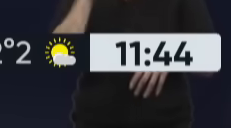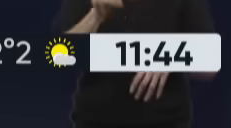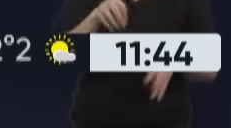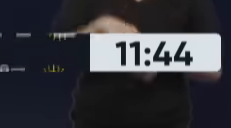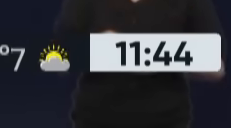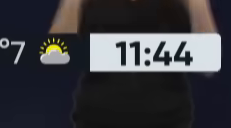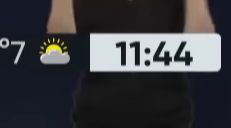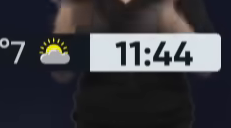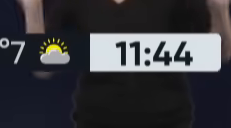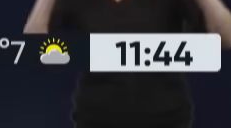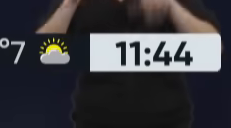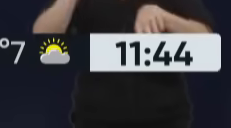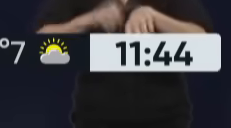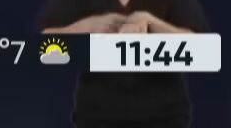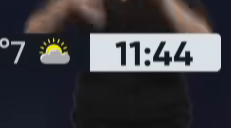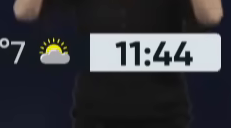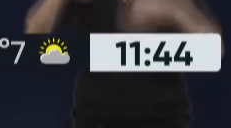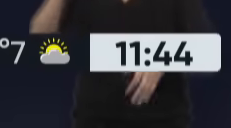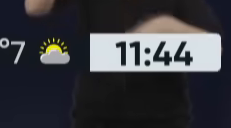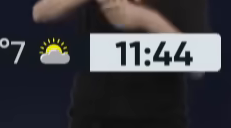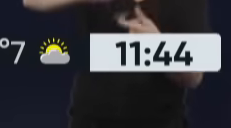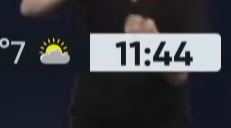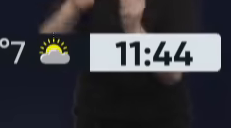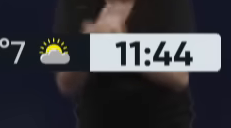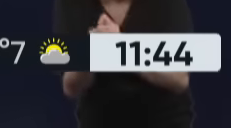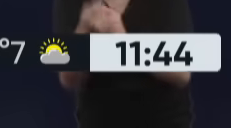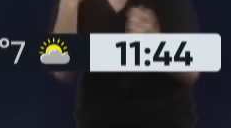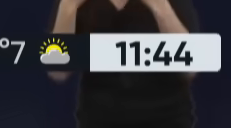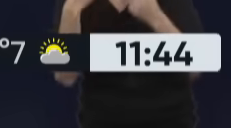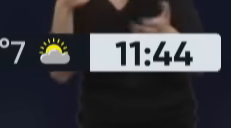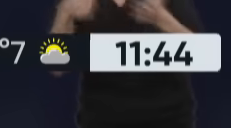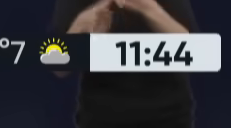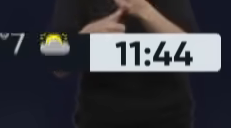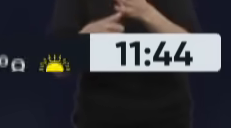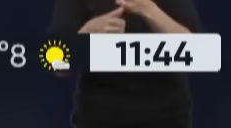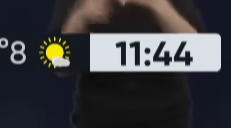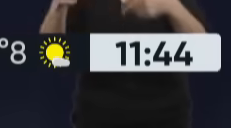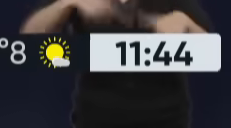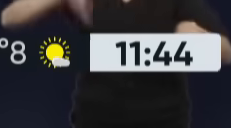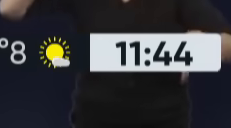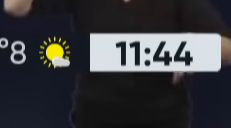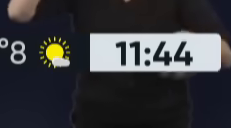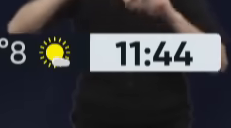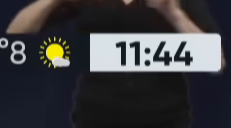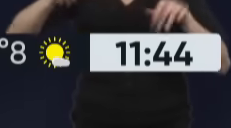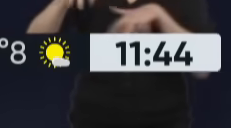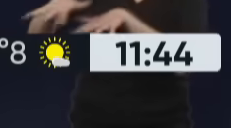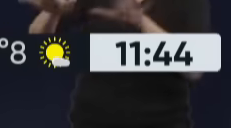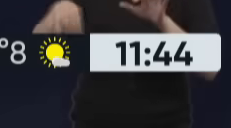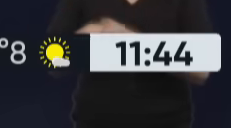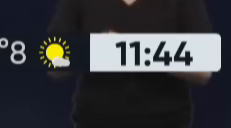de que esta desproporción que yo te estoy marcando tal vez quede mucho